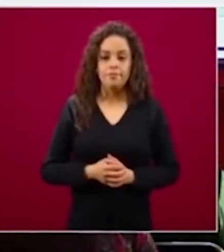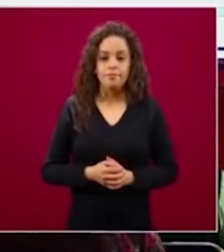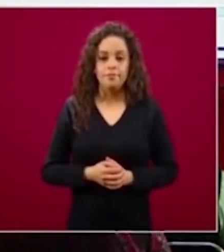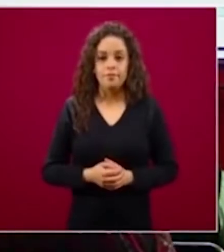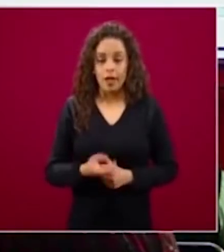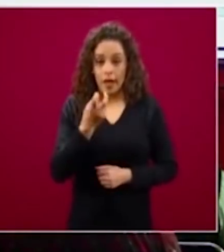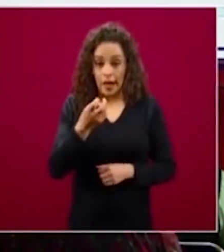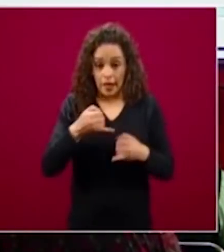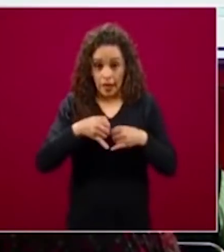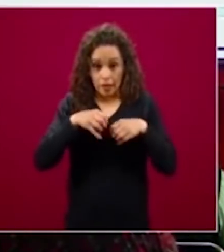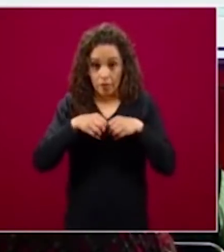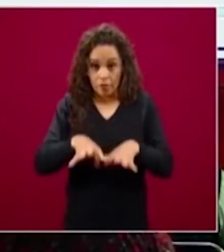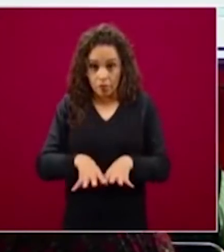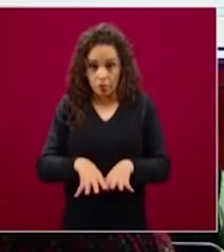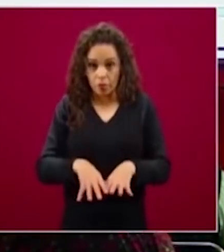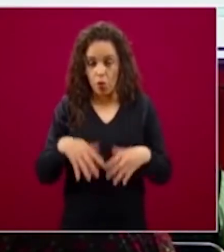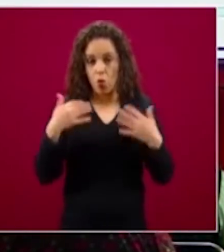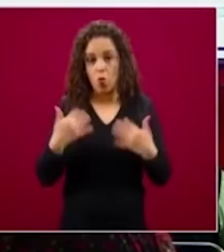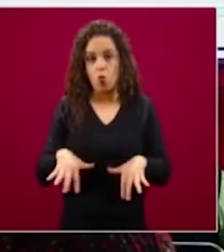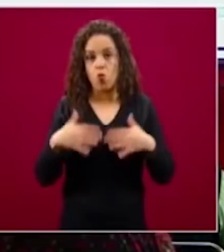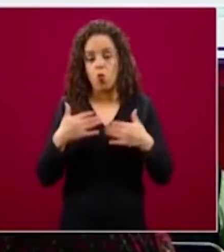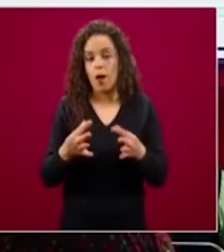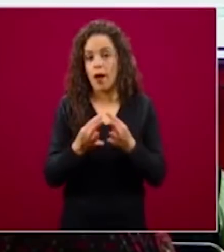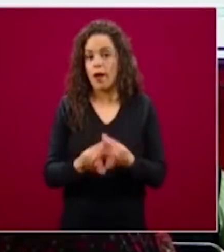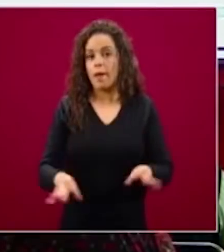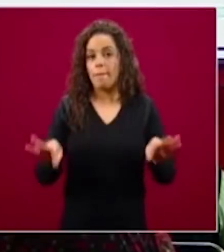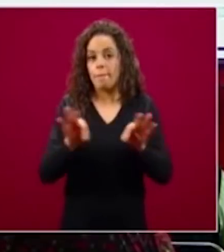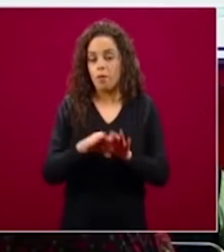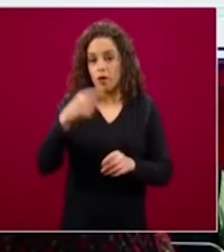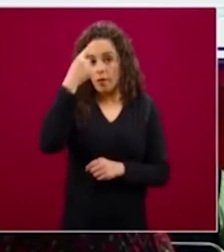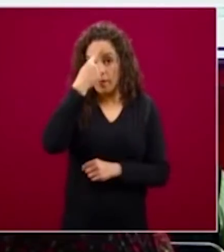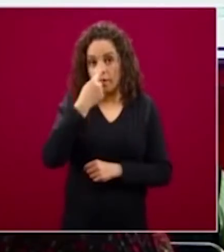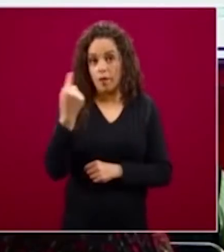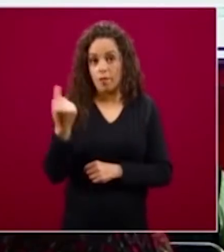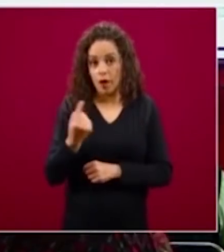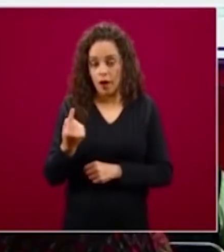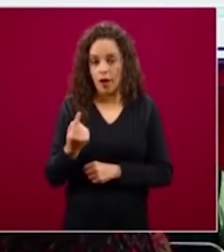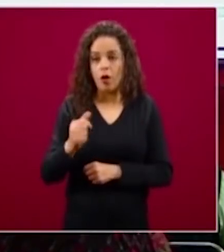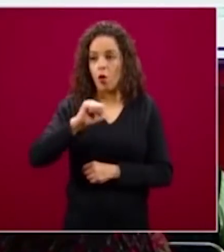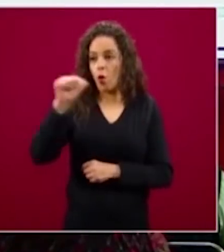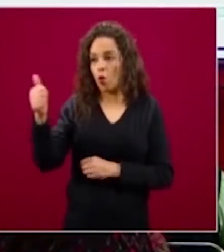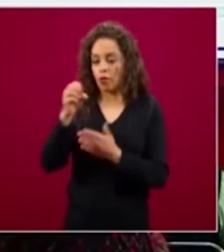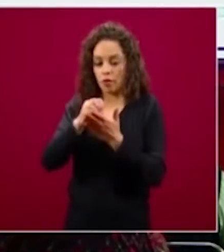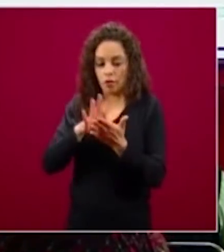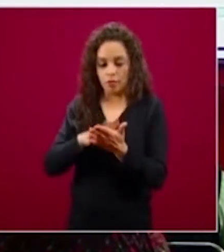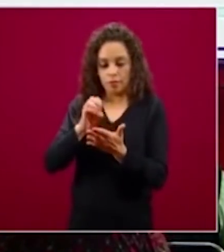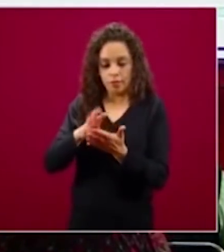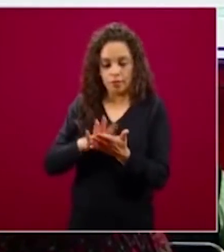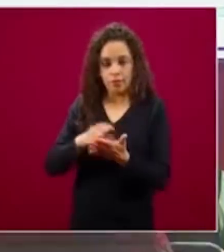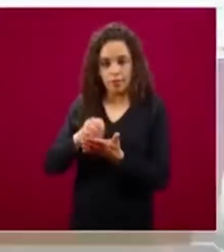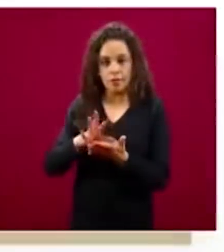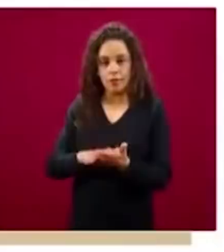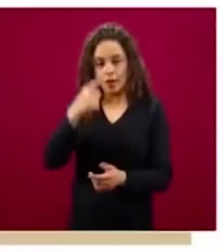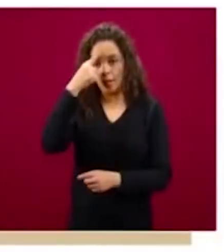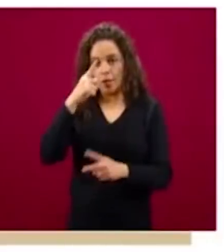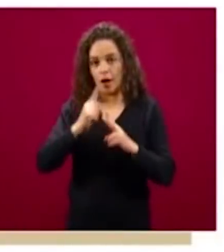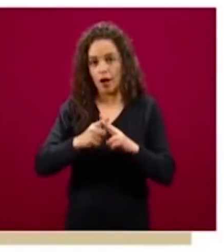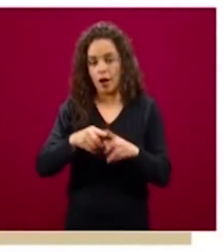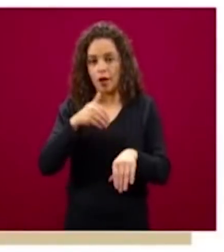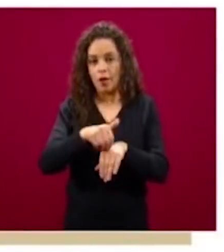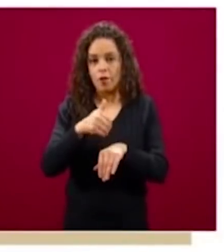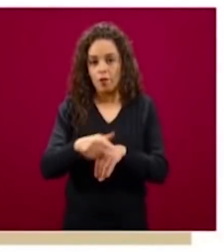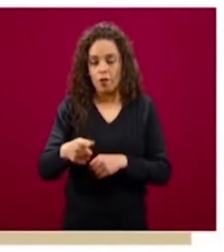esta información es muy valiosa para poder integrar todos los demás indicadores que dependen de la cifra de mortalidad. Entonces,